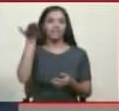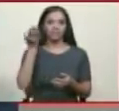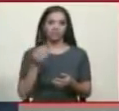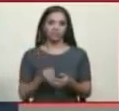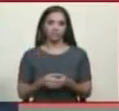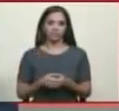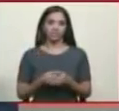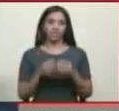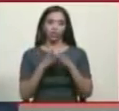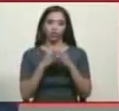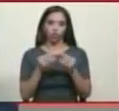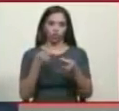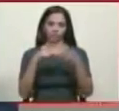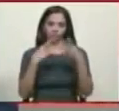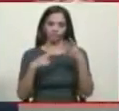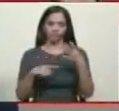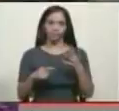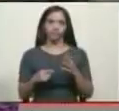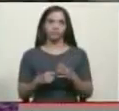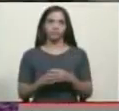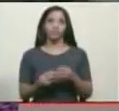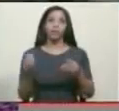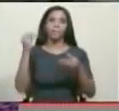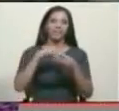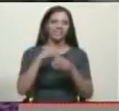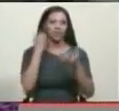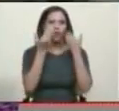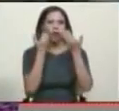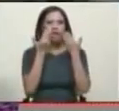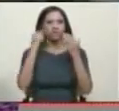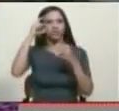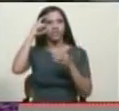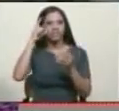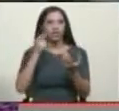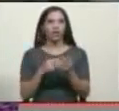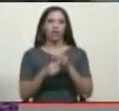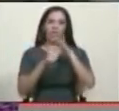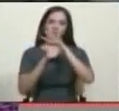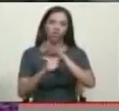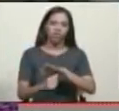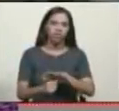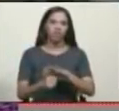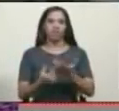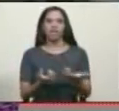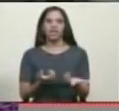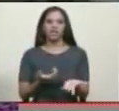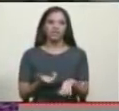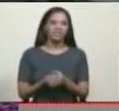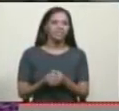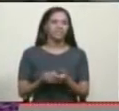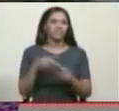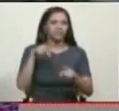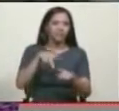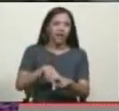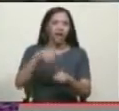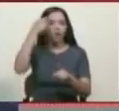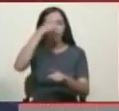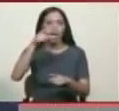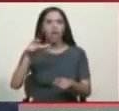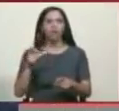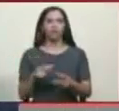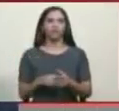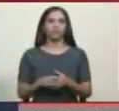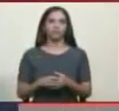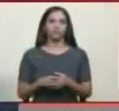y todo esto. Bueno, métele ahí los insultos a diario, las descalificaciones, las humillaciones que le han hecho al pueblo.